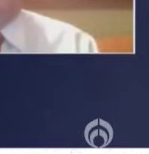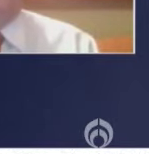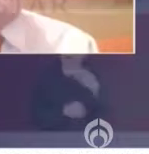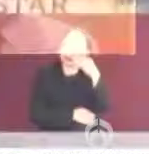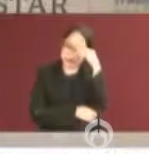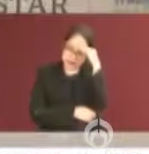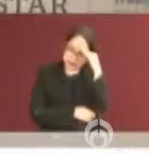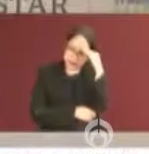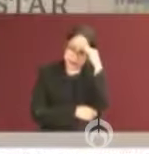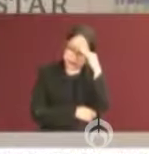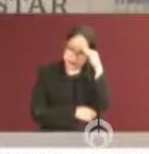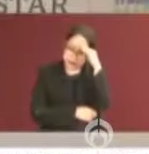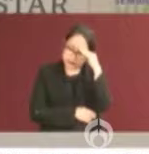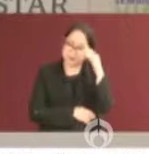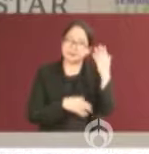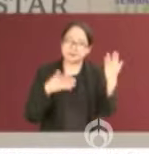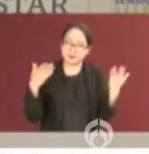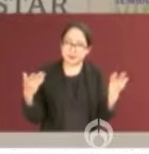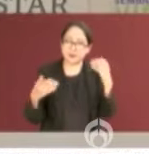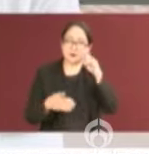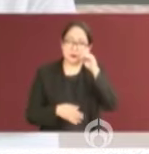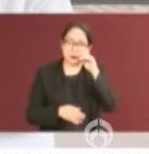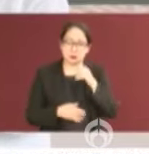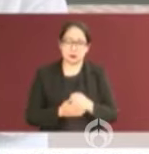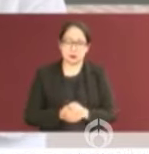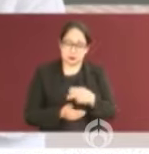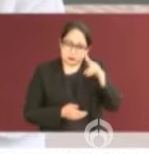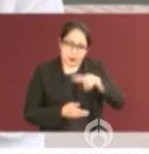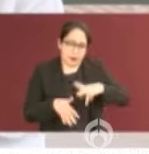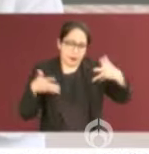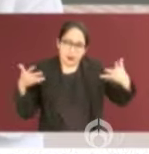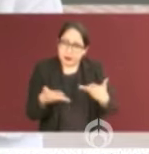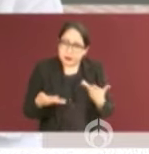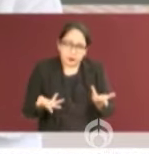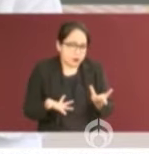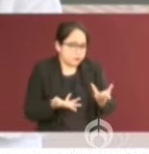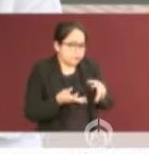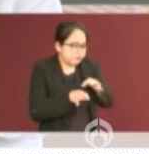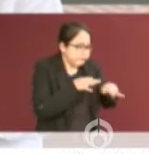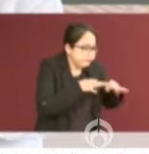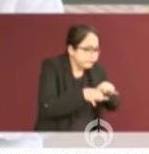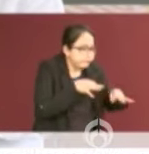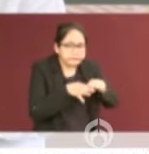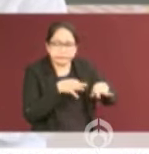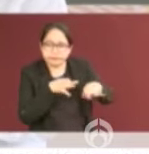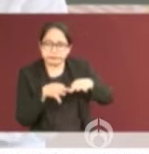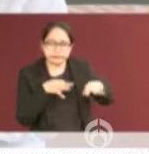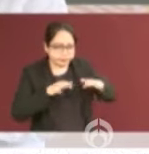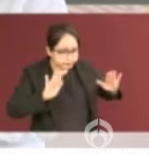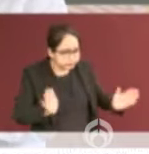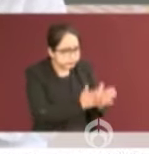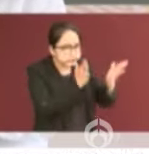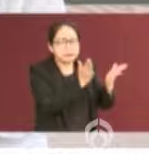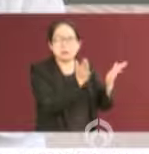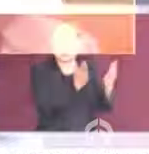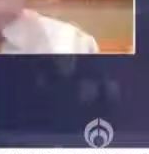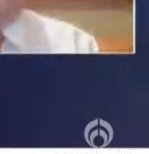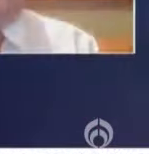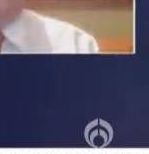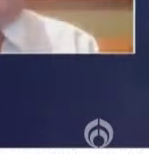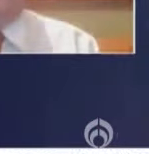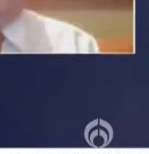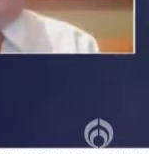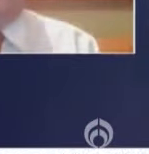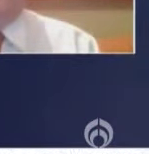ayer me parece, cuando señala, si declaran inconstitucional esta ley de